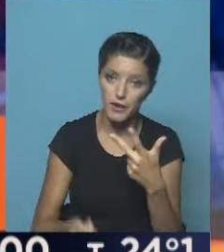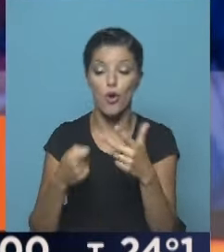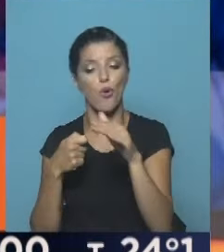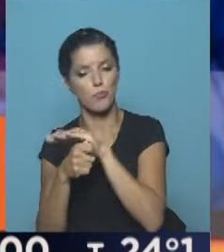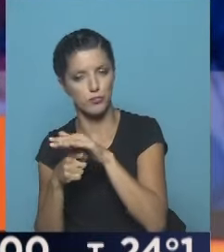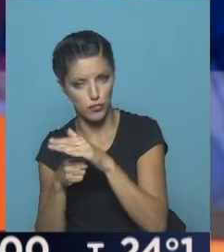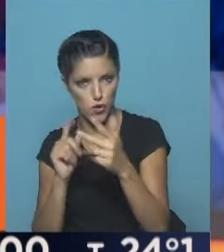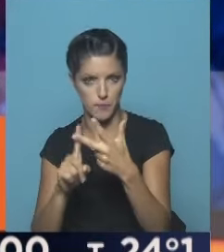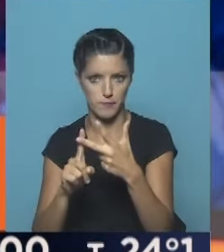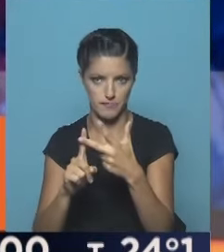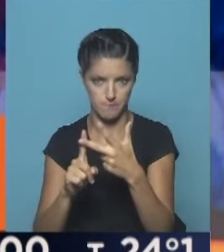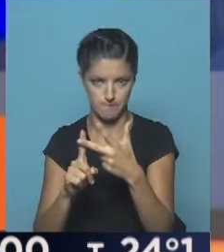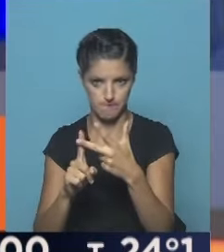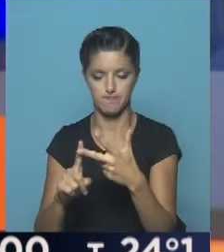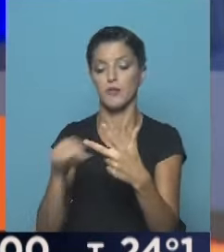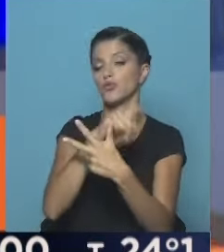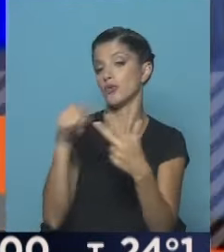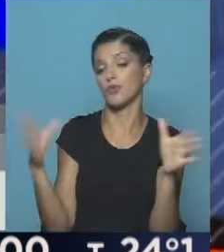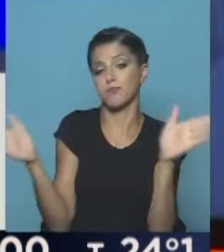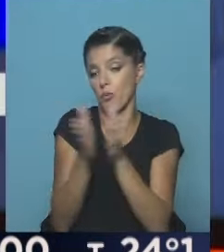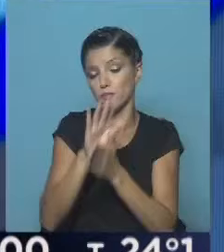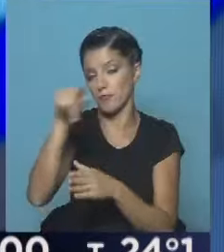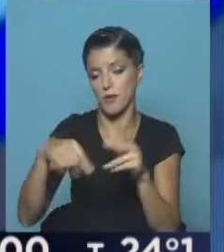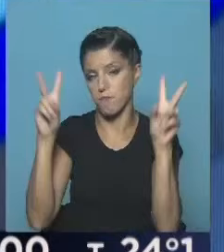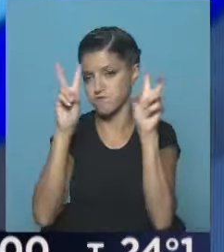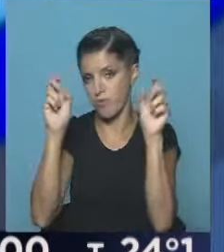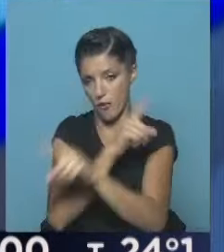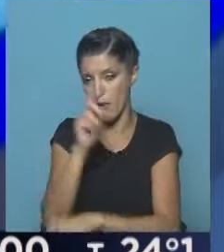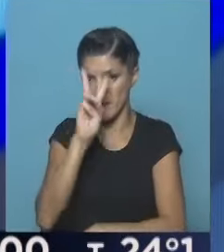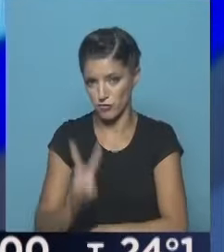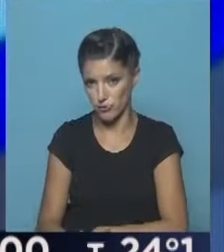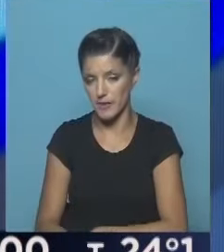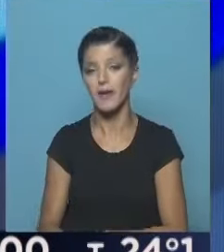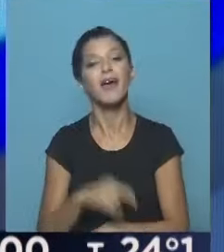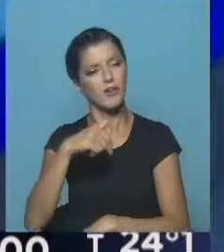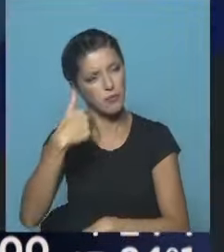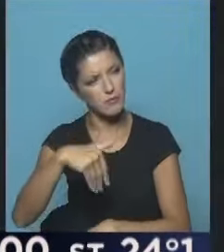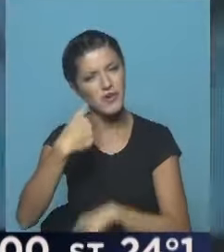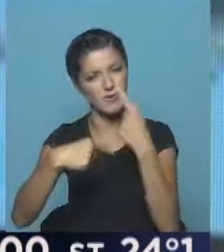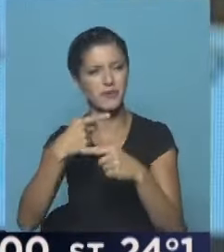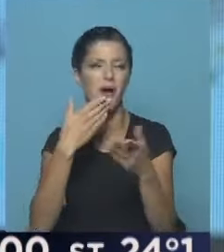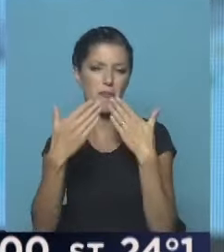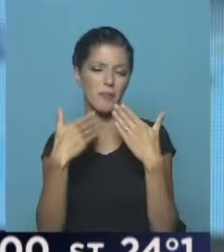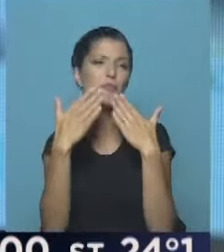corrupción y latrocinio. De todo eso estuvimos hablando y seguiremos hablando en algún otro momento.